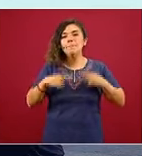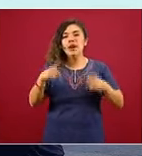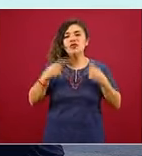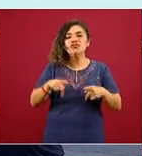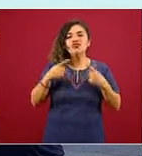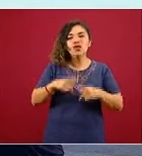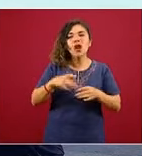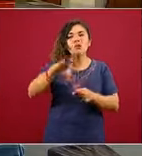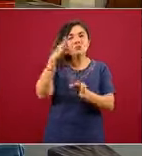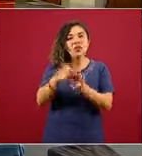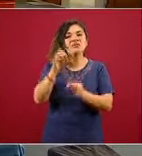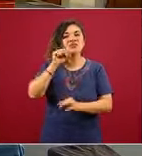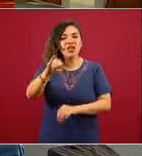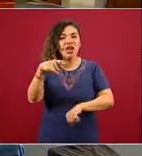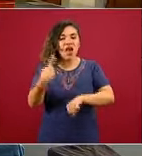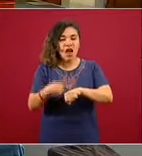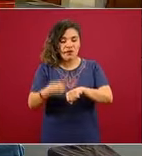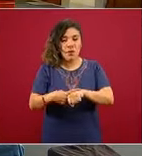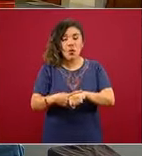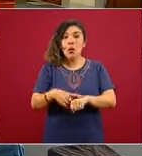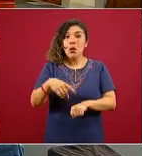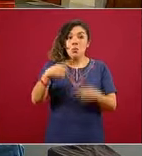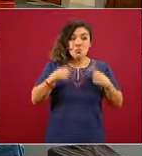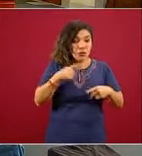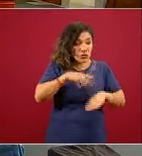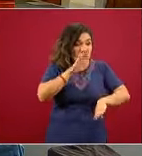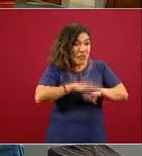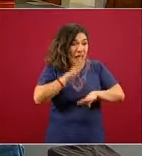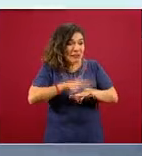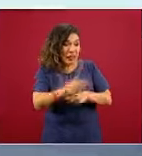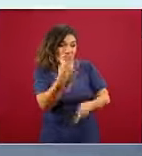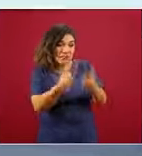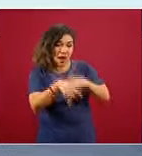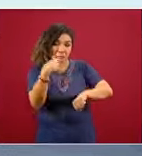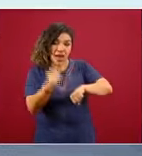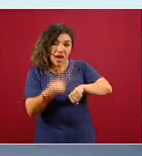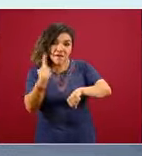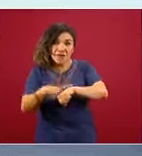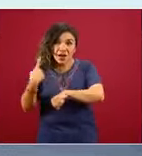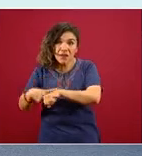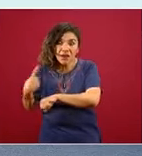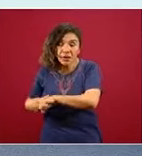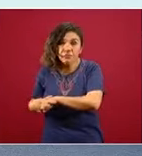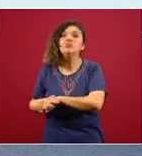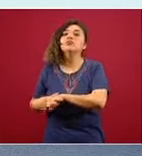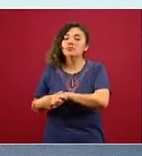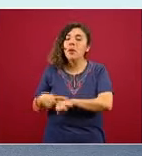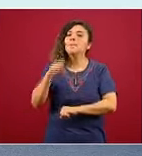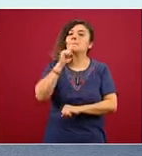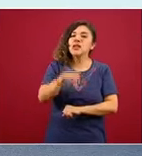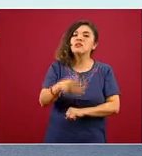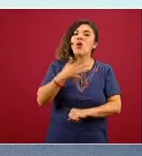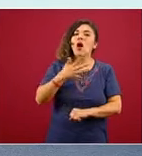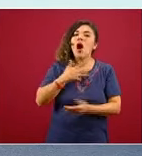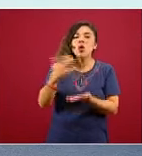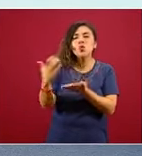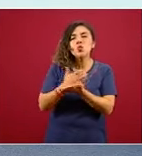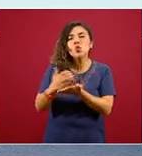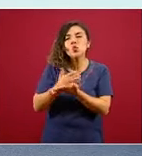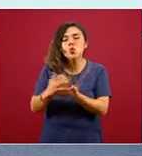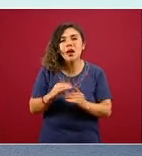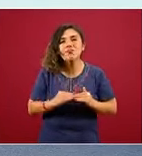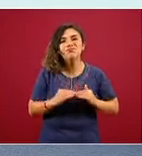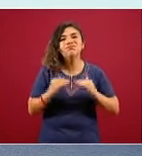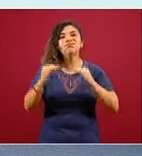Esto quiere decir que en la medida que se van confirmando casos o personas se están enfermando de COVID, también se están recuperando y aquí